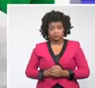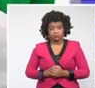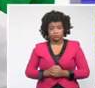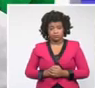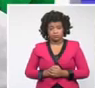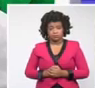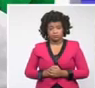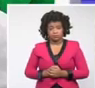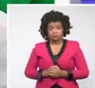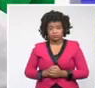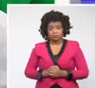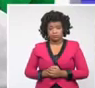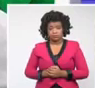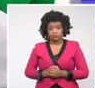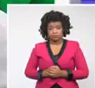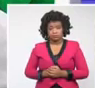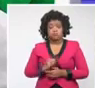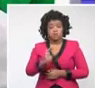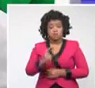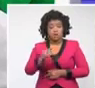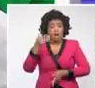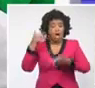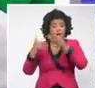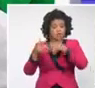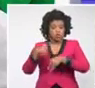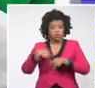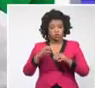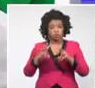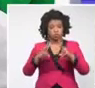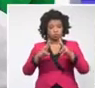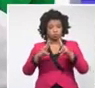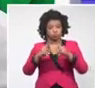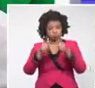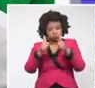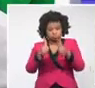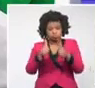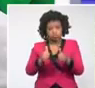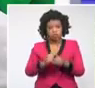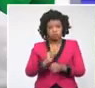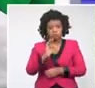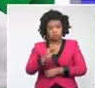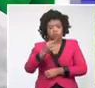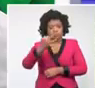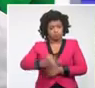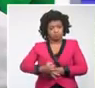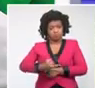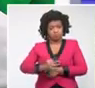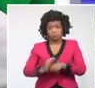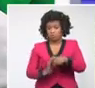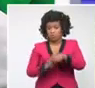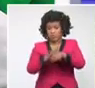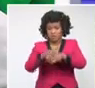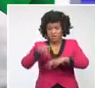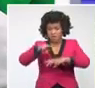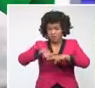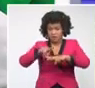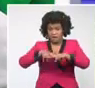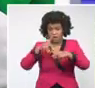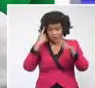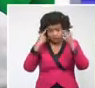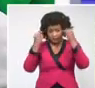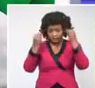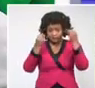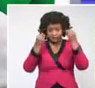y que dio resultados. Esa certeza nacida de análisis alusivos a la situación epidemiológica de La Habana en tiempos